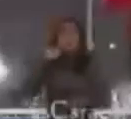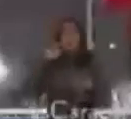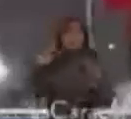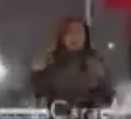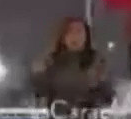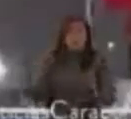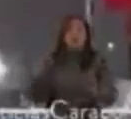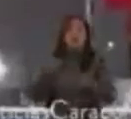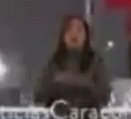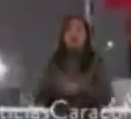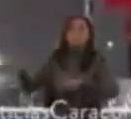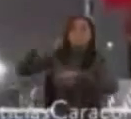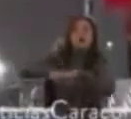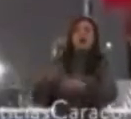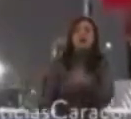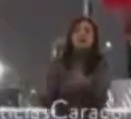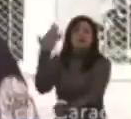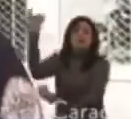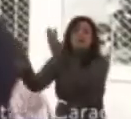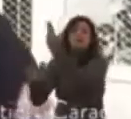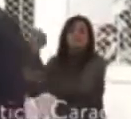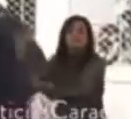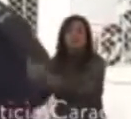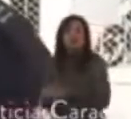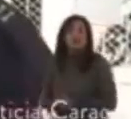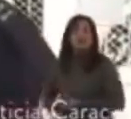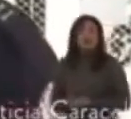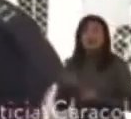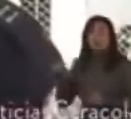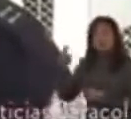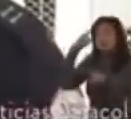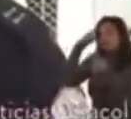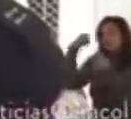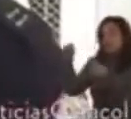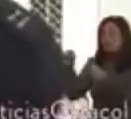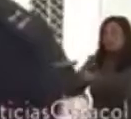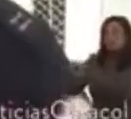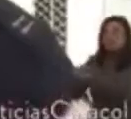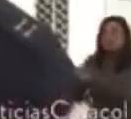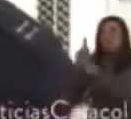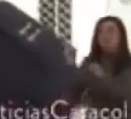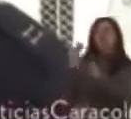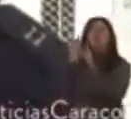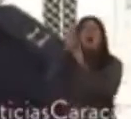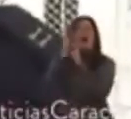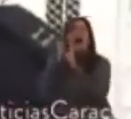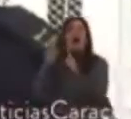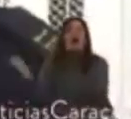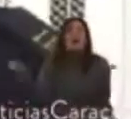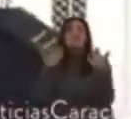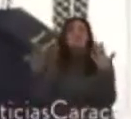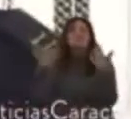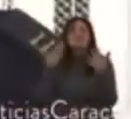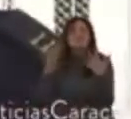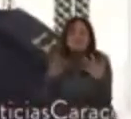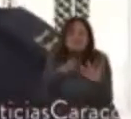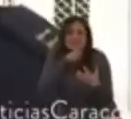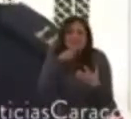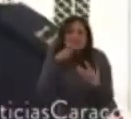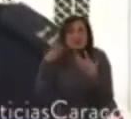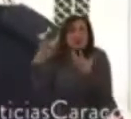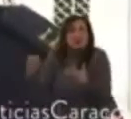los incendios forestales. La situación es preocupante, las temperaturas que se están presentando son bastante